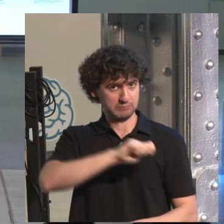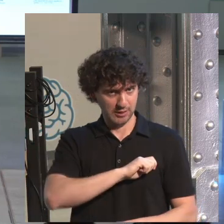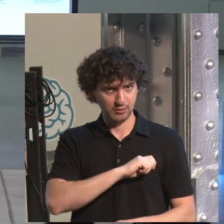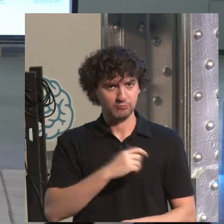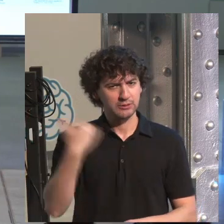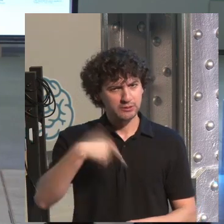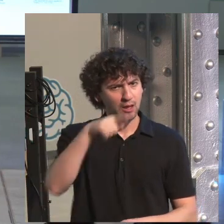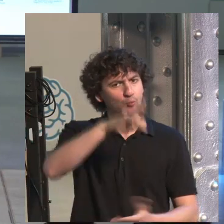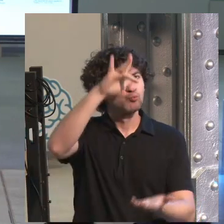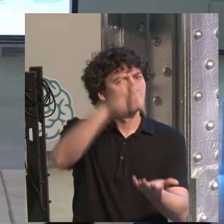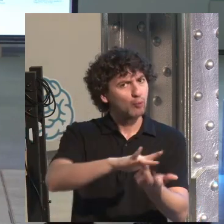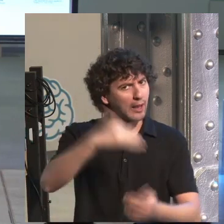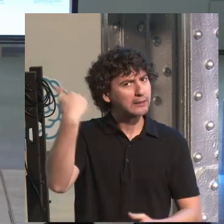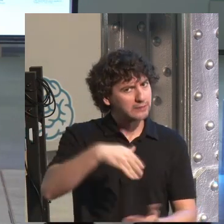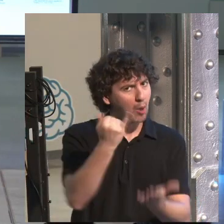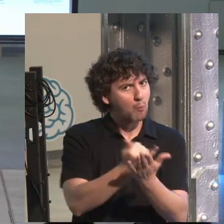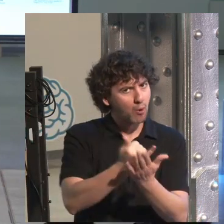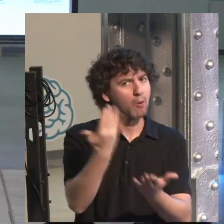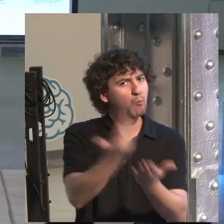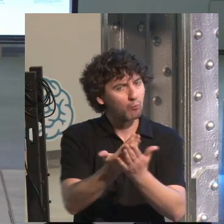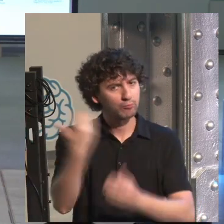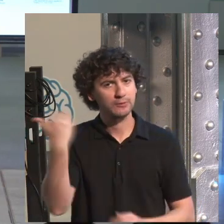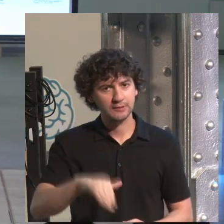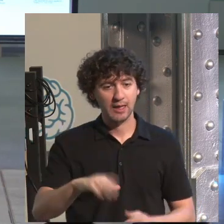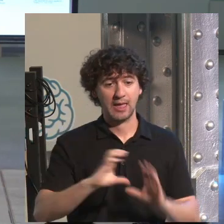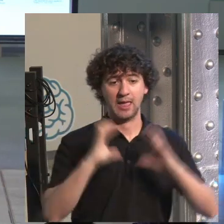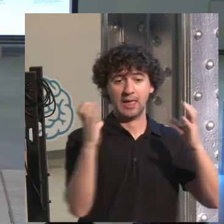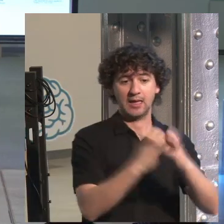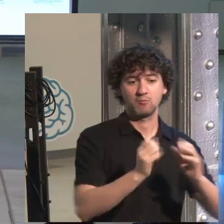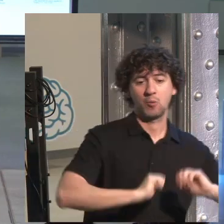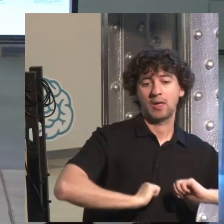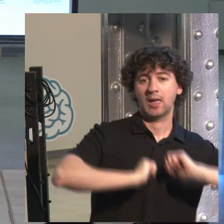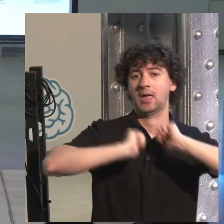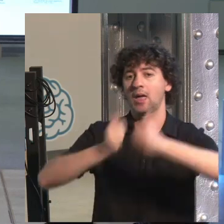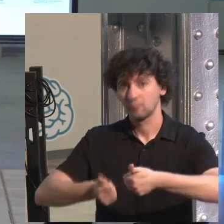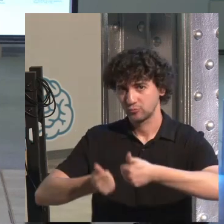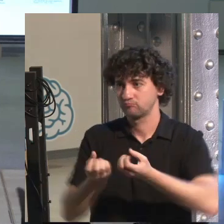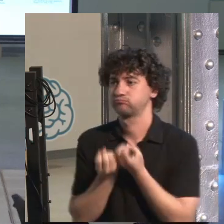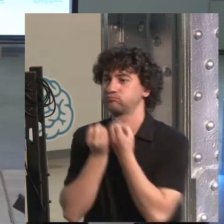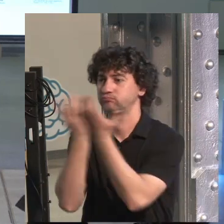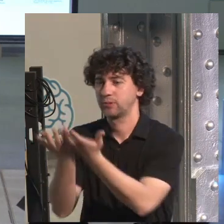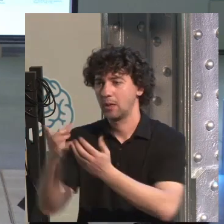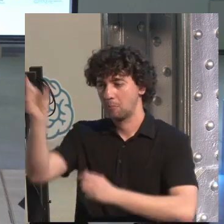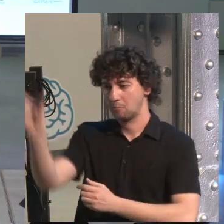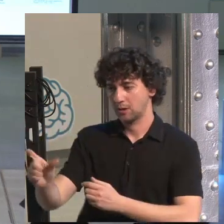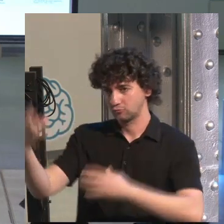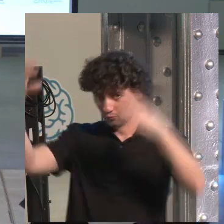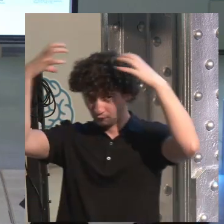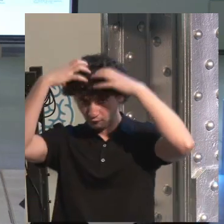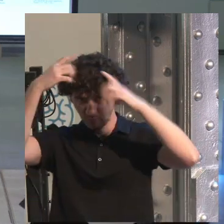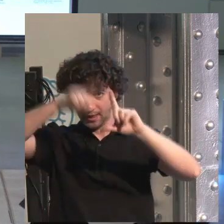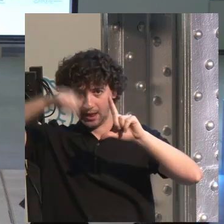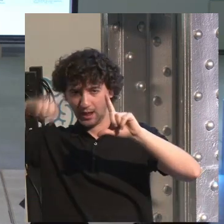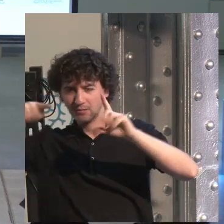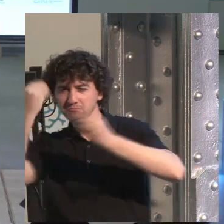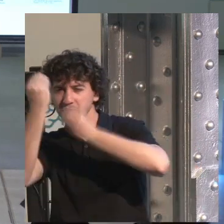esto es lo que se hizo. En el equipo emisor la persona llevaba un electroencefalograma y pensaba algo,